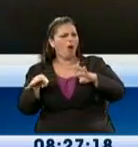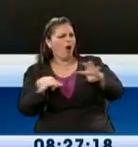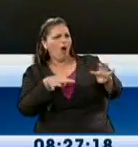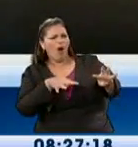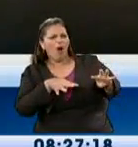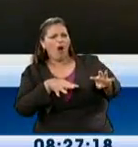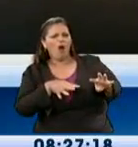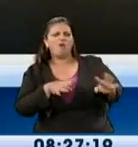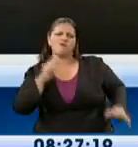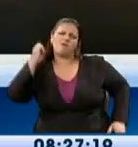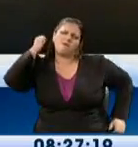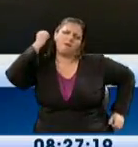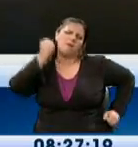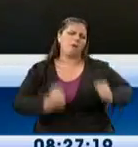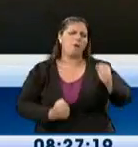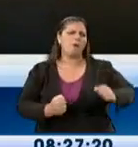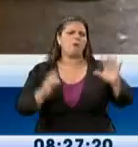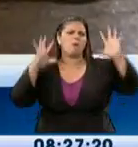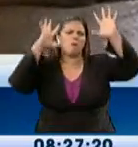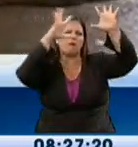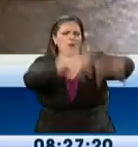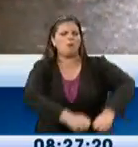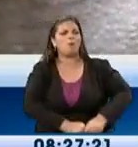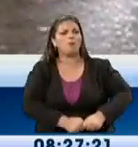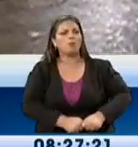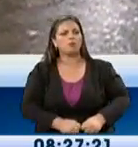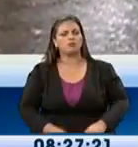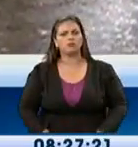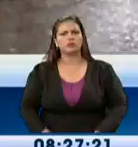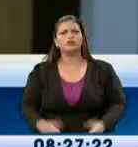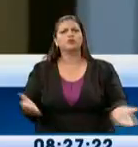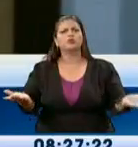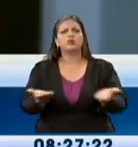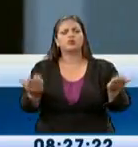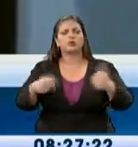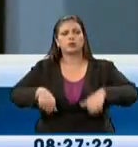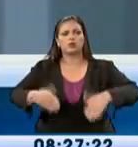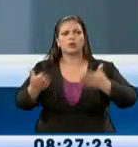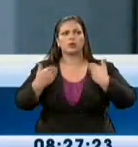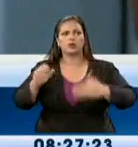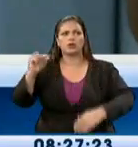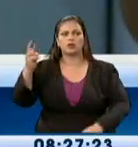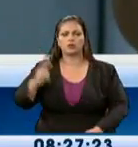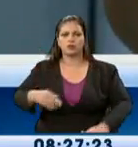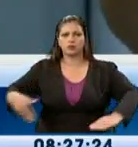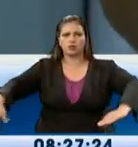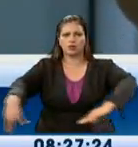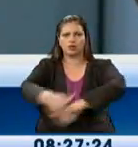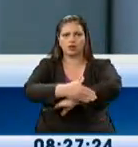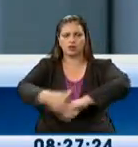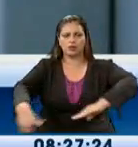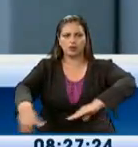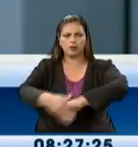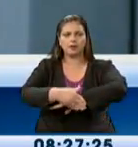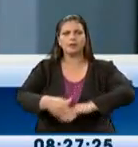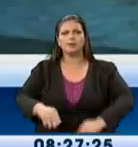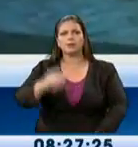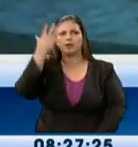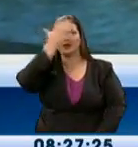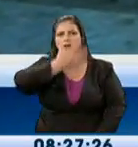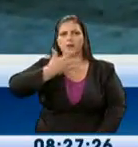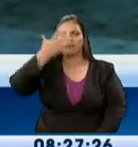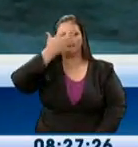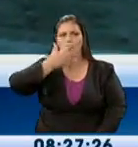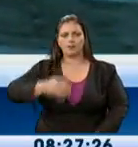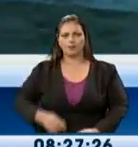las calles Esmeraldas y Chambers, en el sur de Guayaquil. Los vecinos indicaron que el sujeto tenía varias semanas